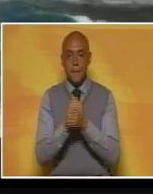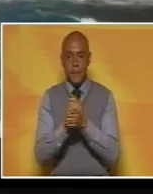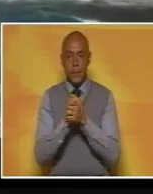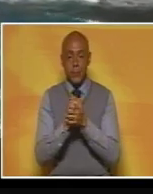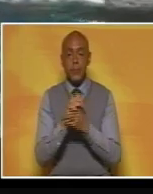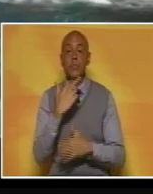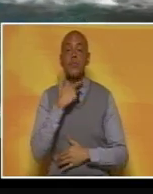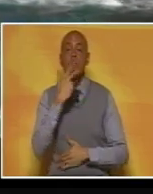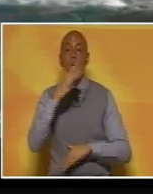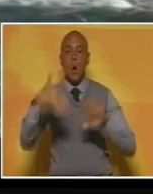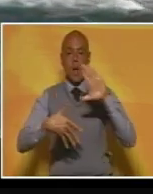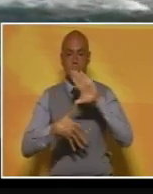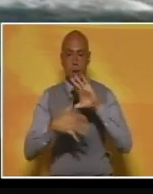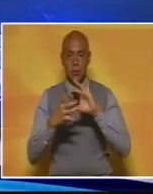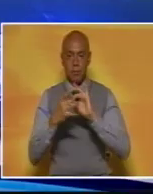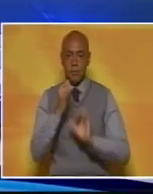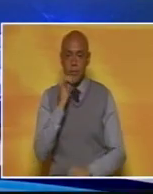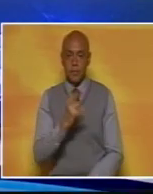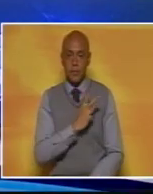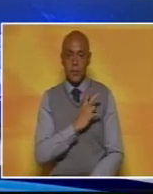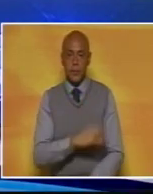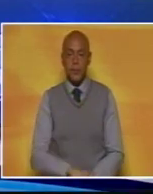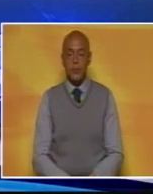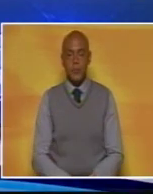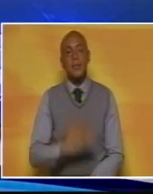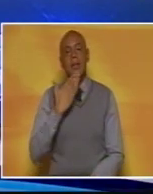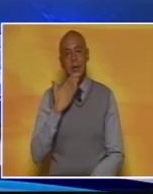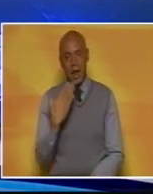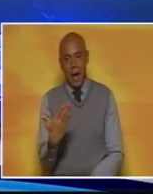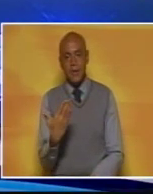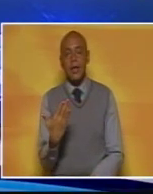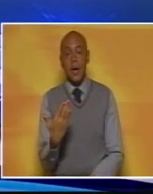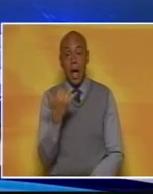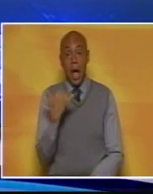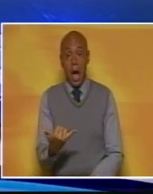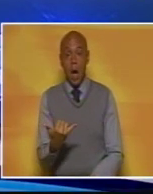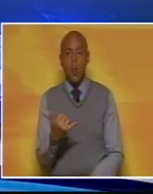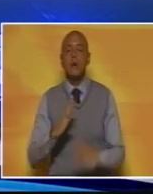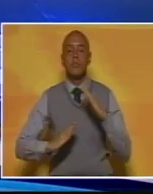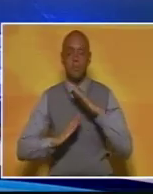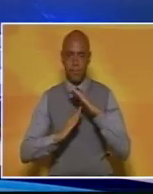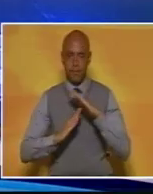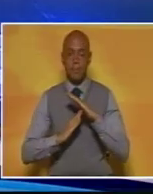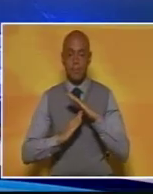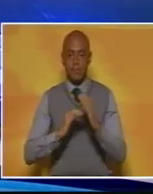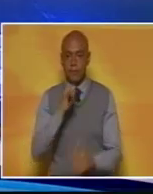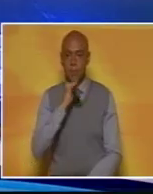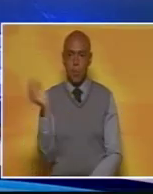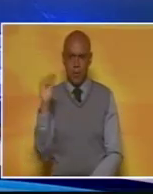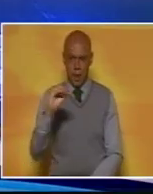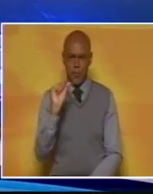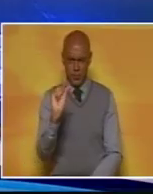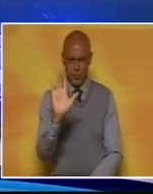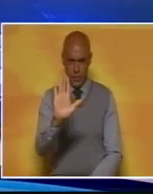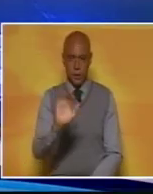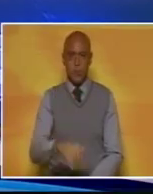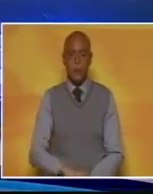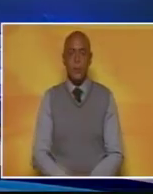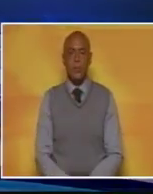Rivera, Voz de América. Gracias, Miguel Ángel. Es momento de hacer una nueva pausa. Al regreso venimos con más información. No se